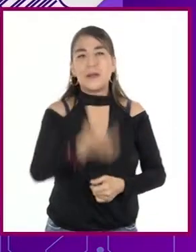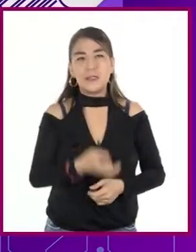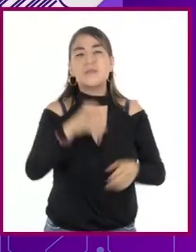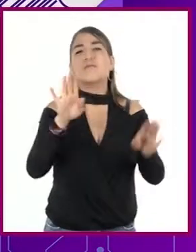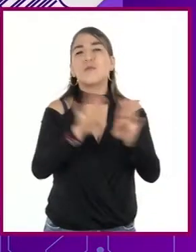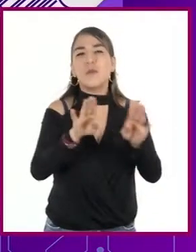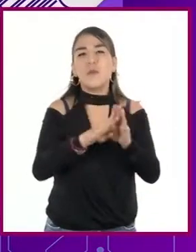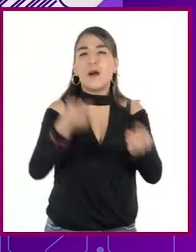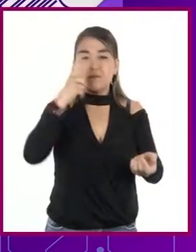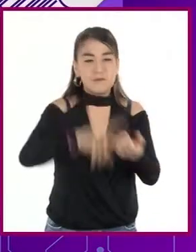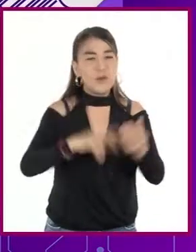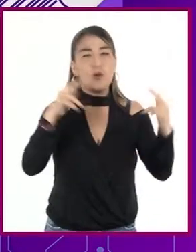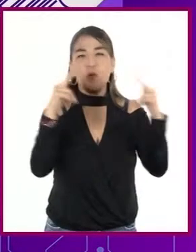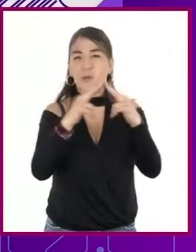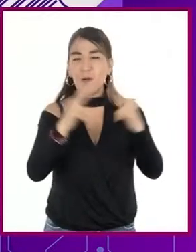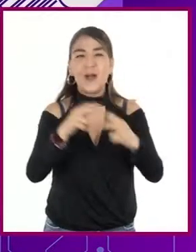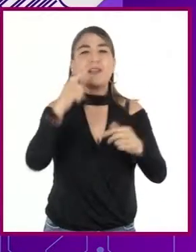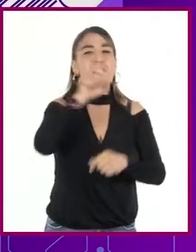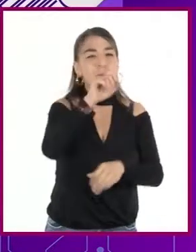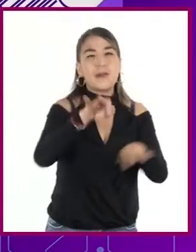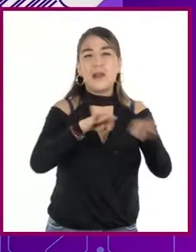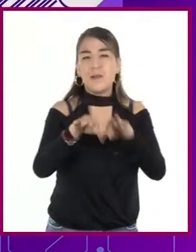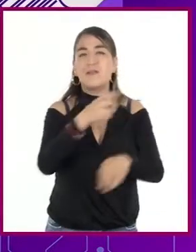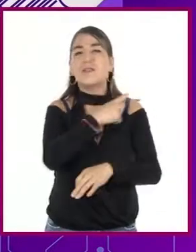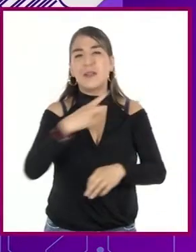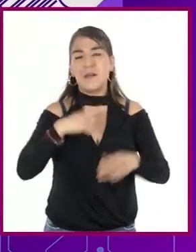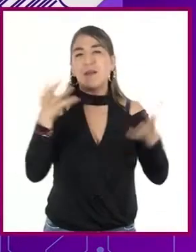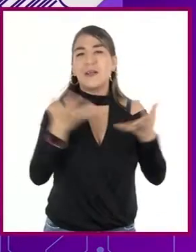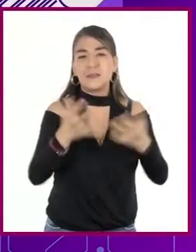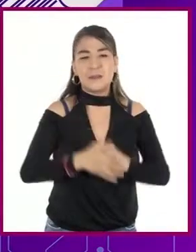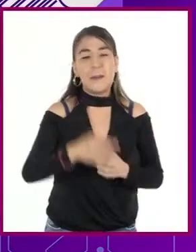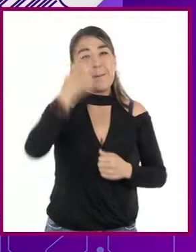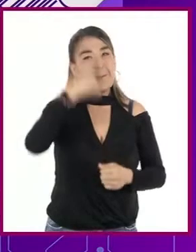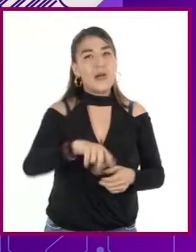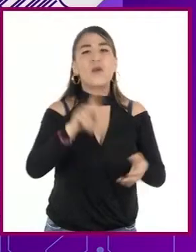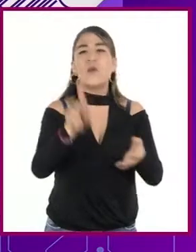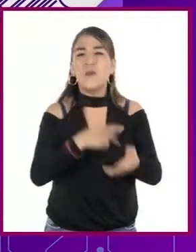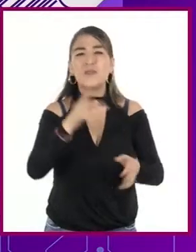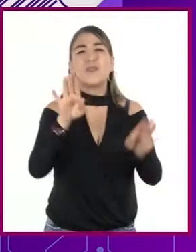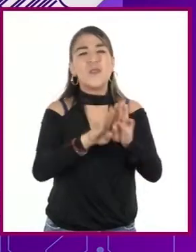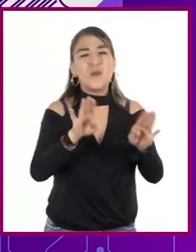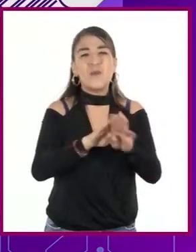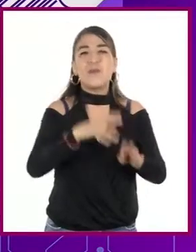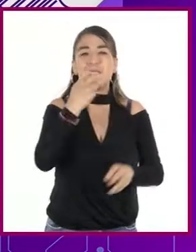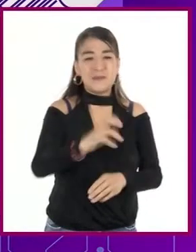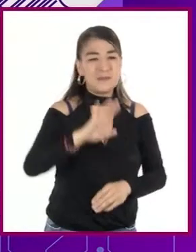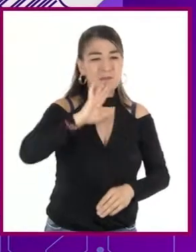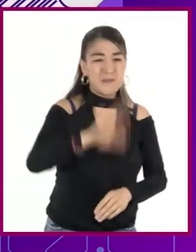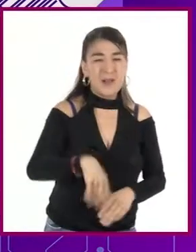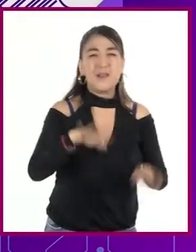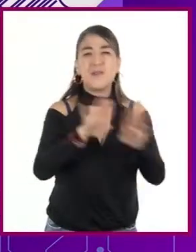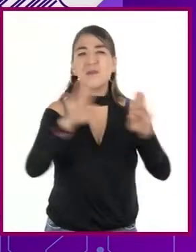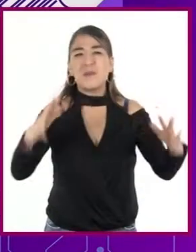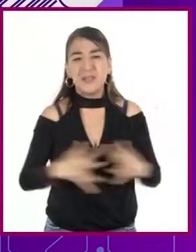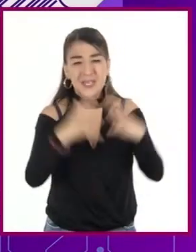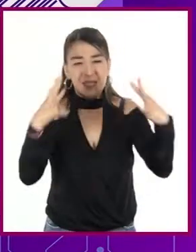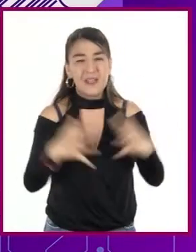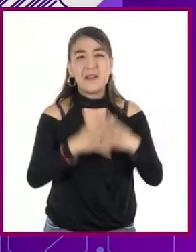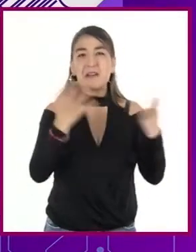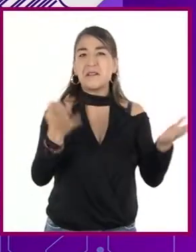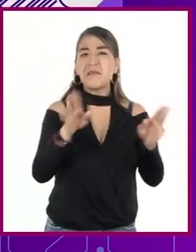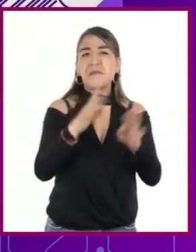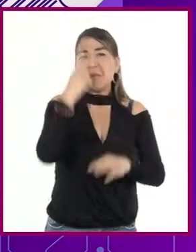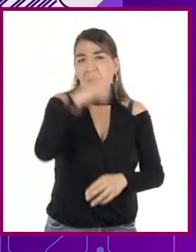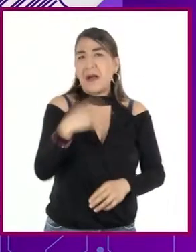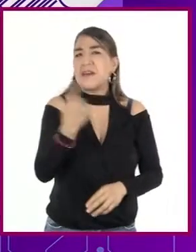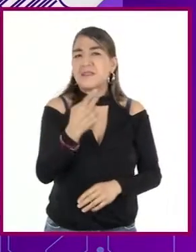el hogar y el trabajo. Para no repetir la estúpida pesadilla de una guerra que nunca tuvo